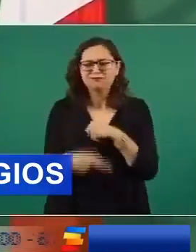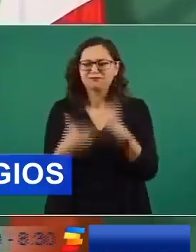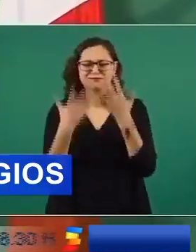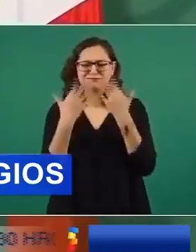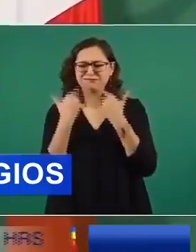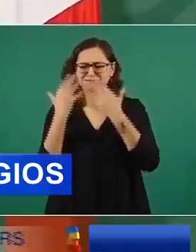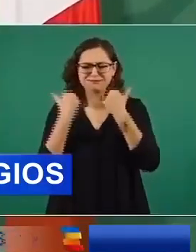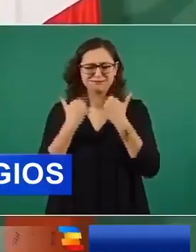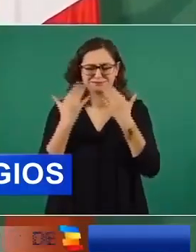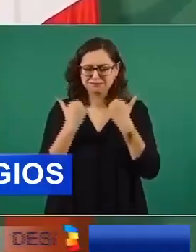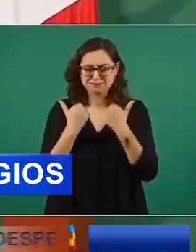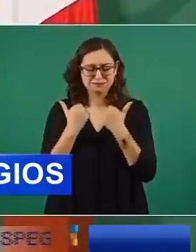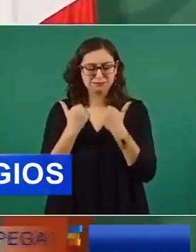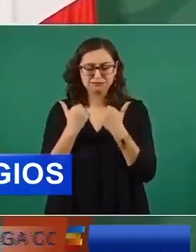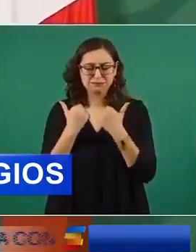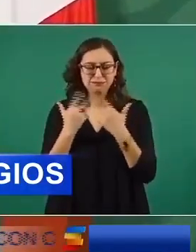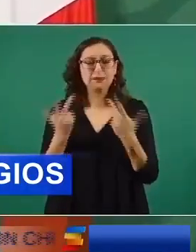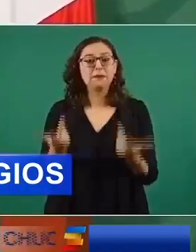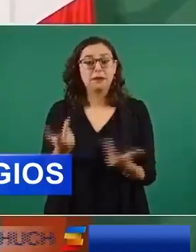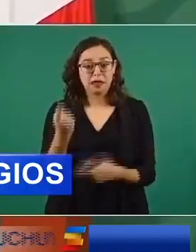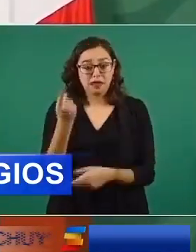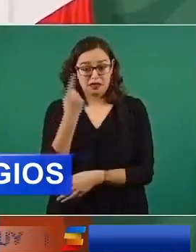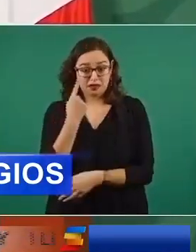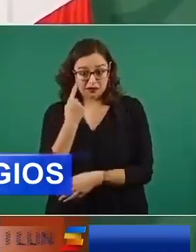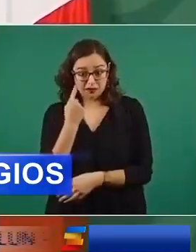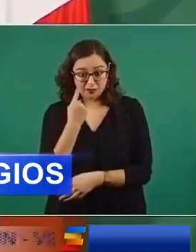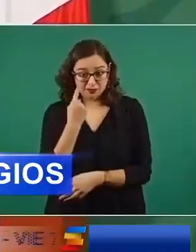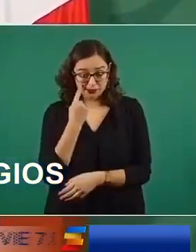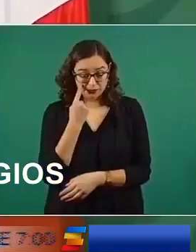personal educativo, porque